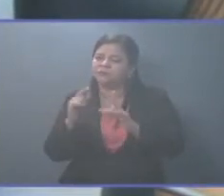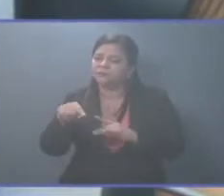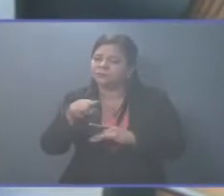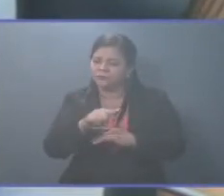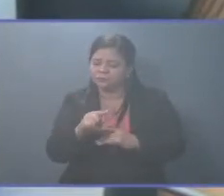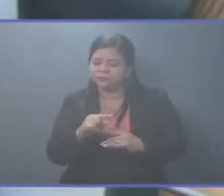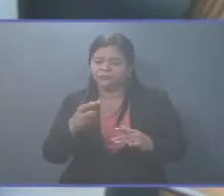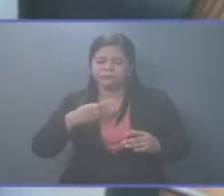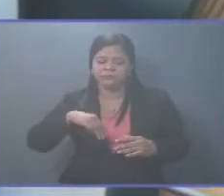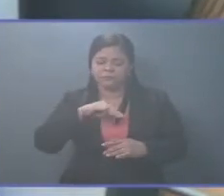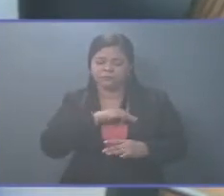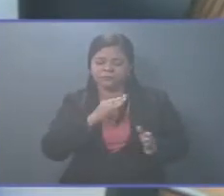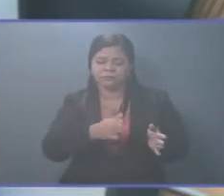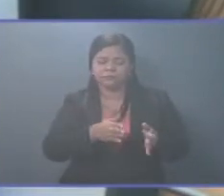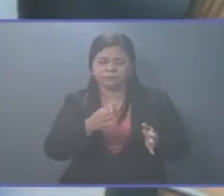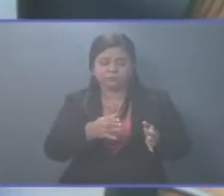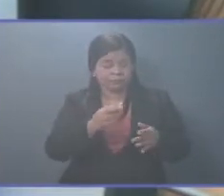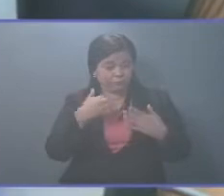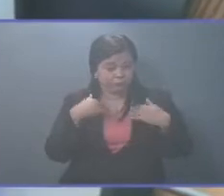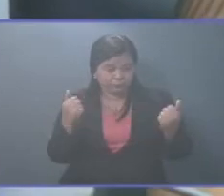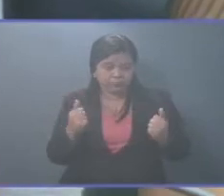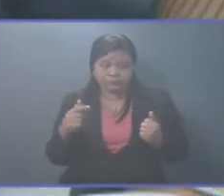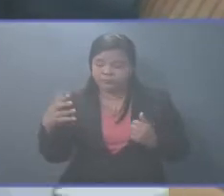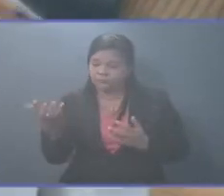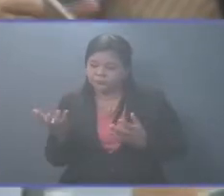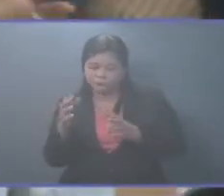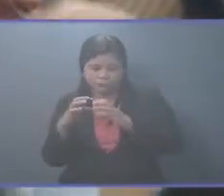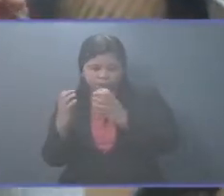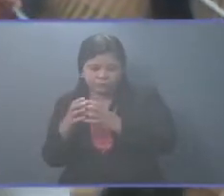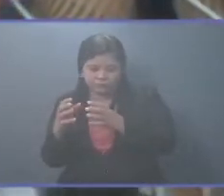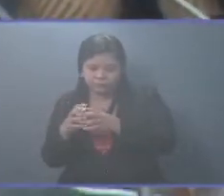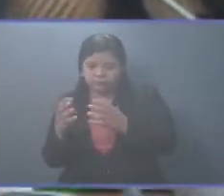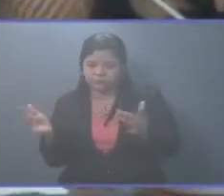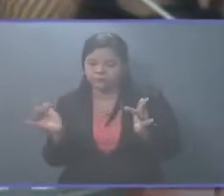con el Ministerio de Salud Pública. Gracias.